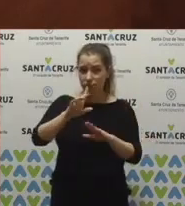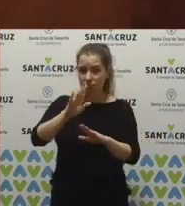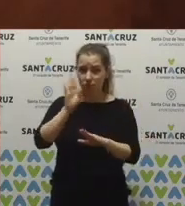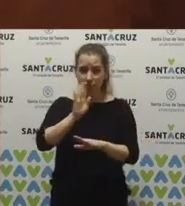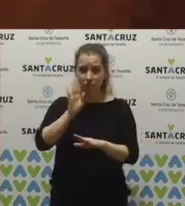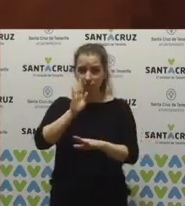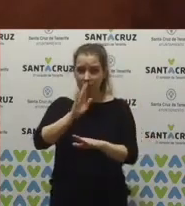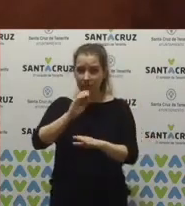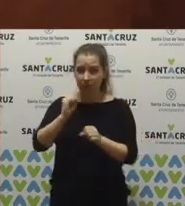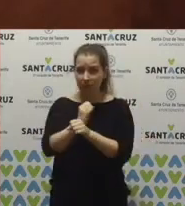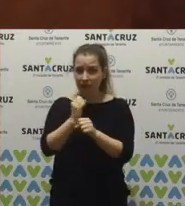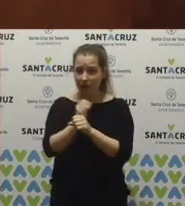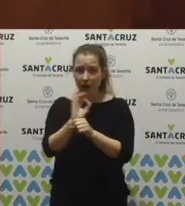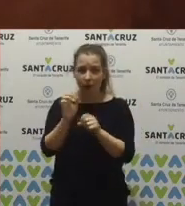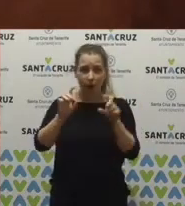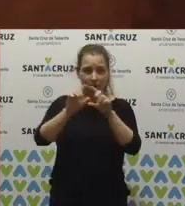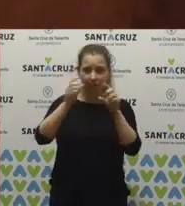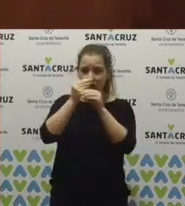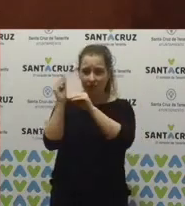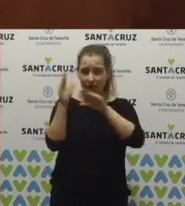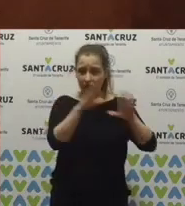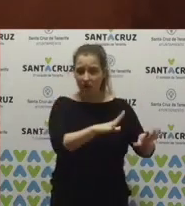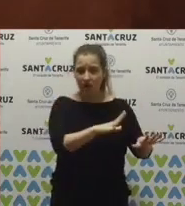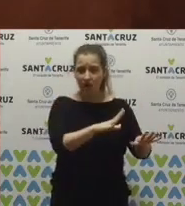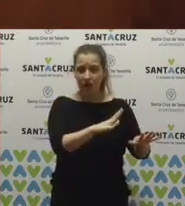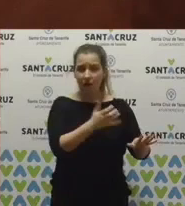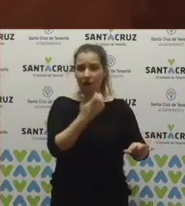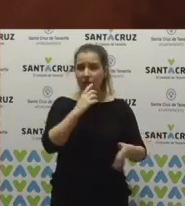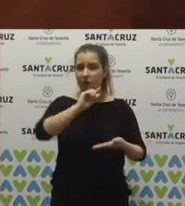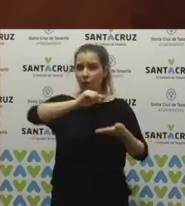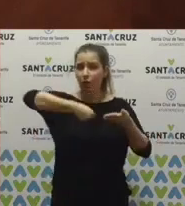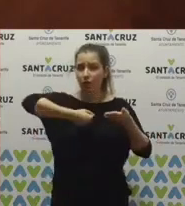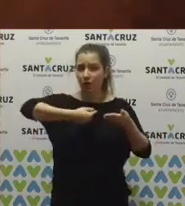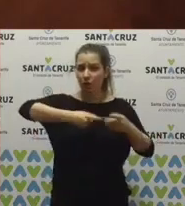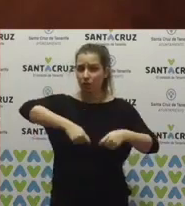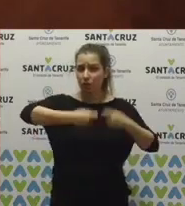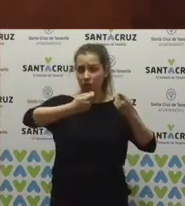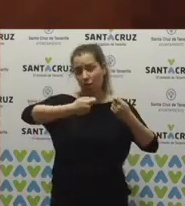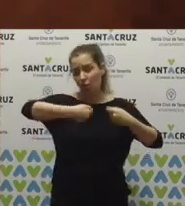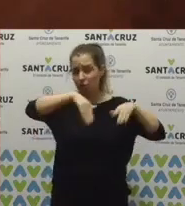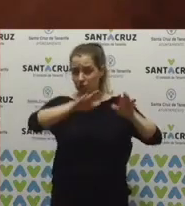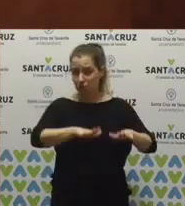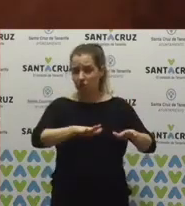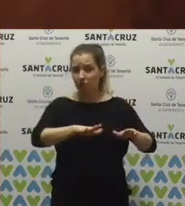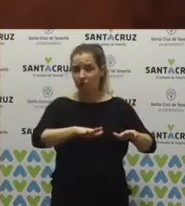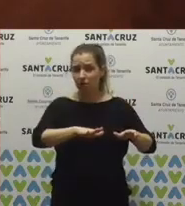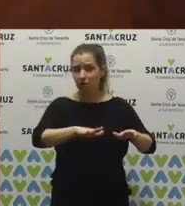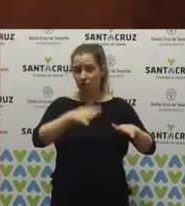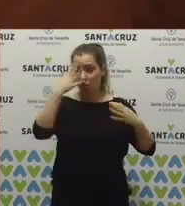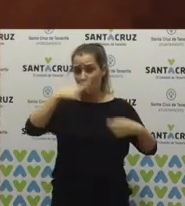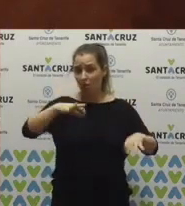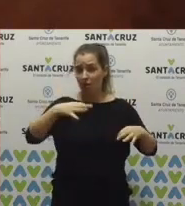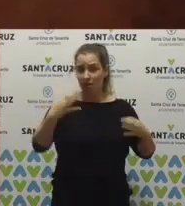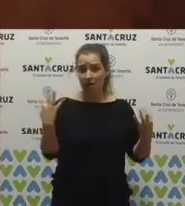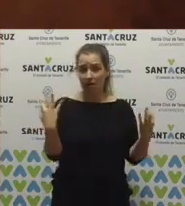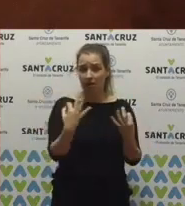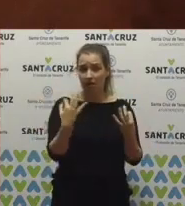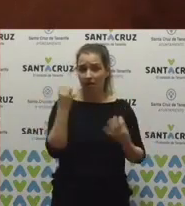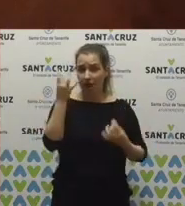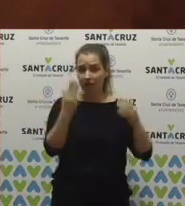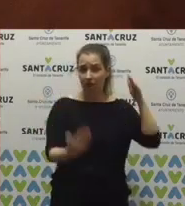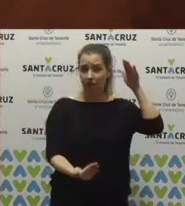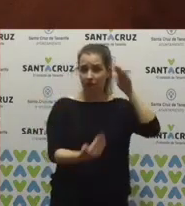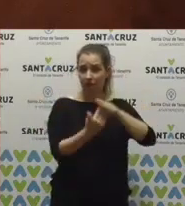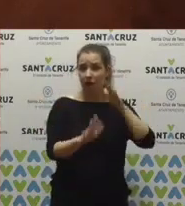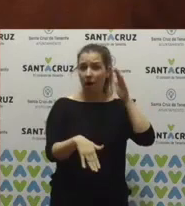sucesión de empresas si el contrato se suspende lógicamente habrá que paralizar la actividad hasta que